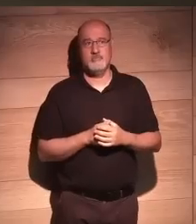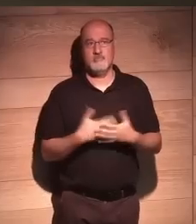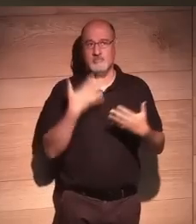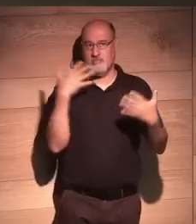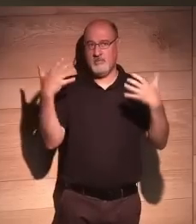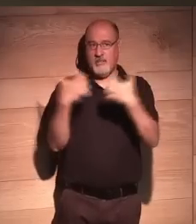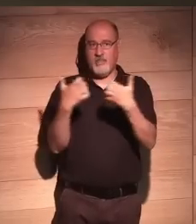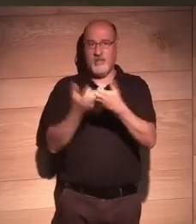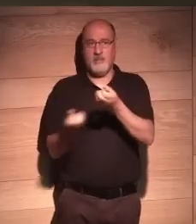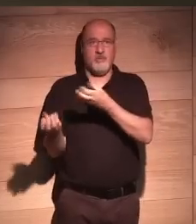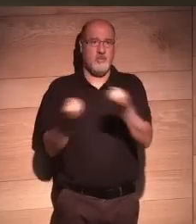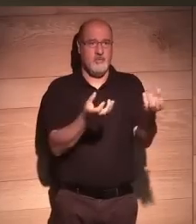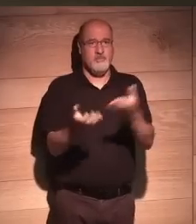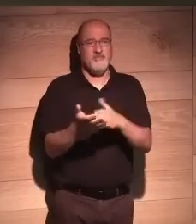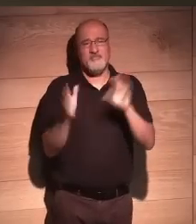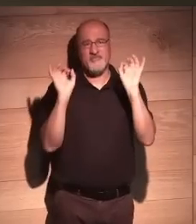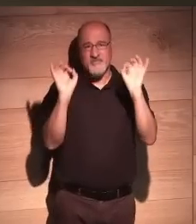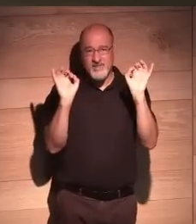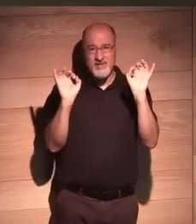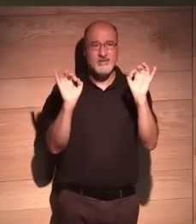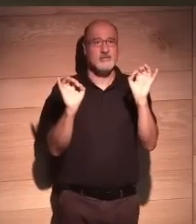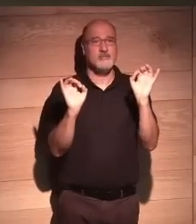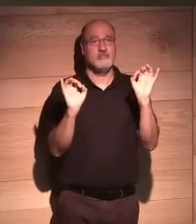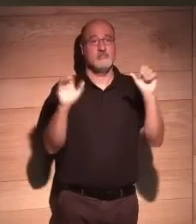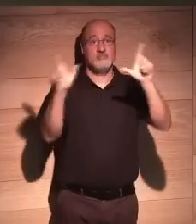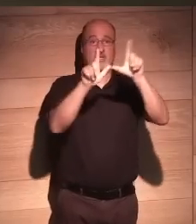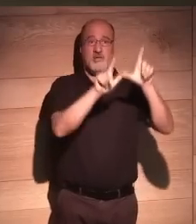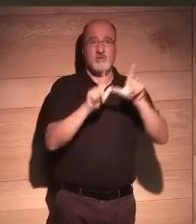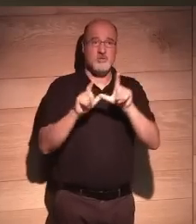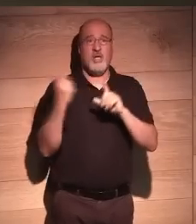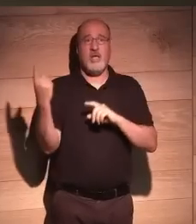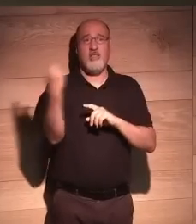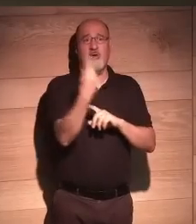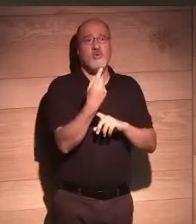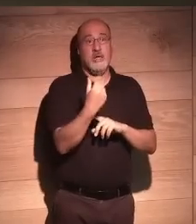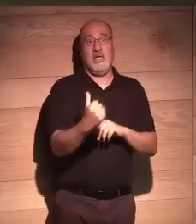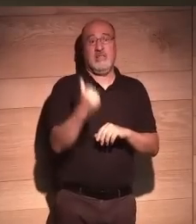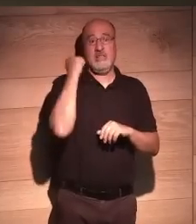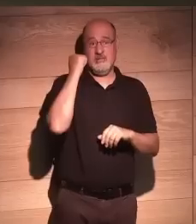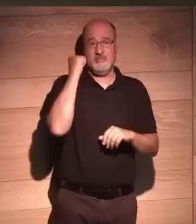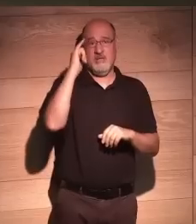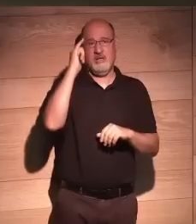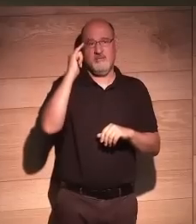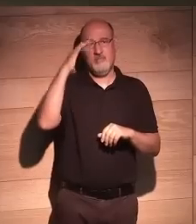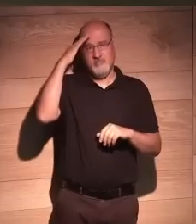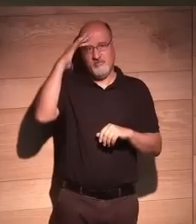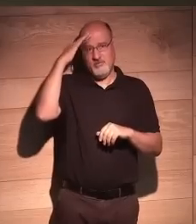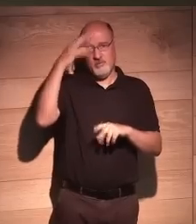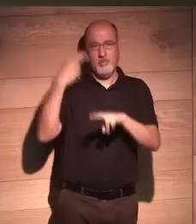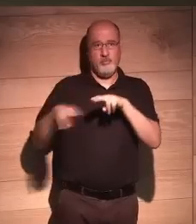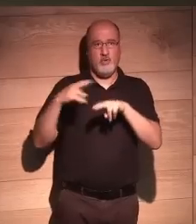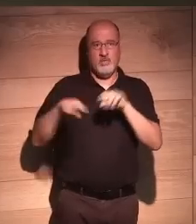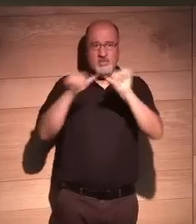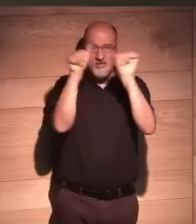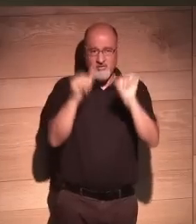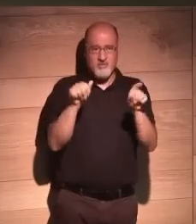accidente y tal, y a lo mejor también hay hasta sesgos, todos sabemos que todas las cadenas pues tienen detrás de sí pues lo que tienen, la línea